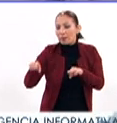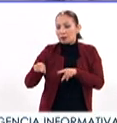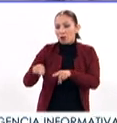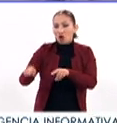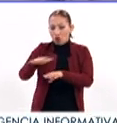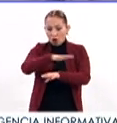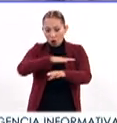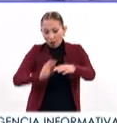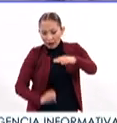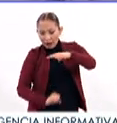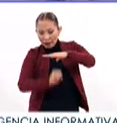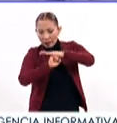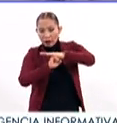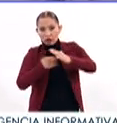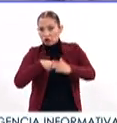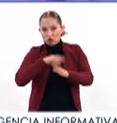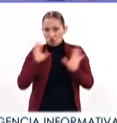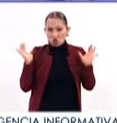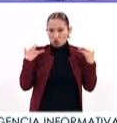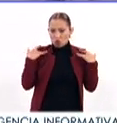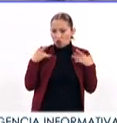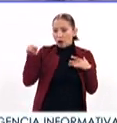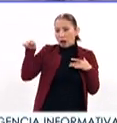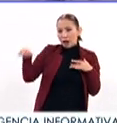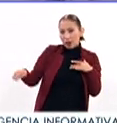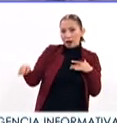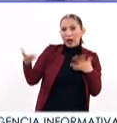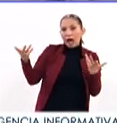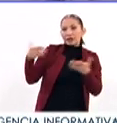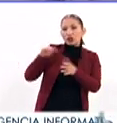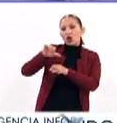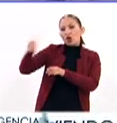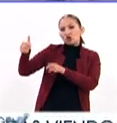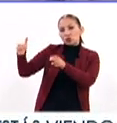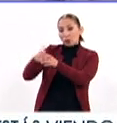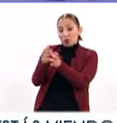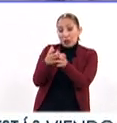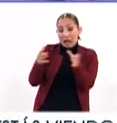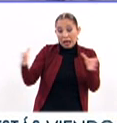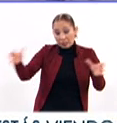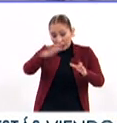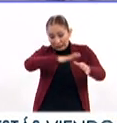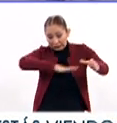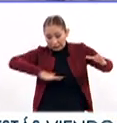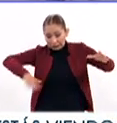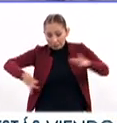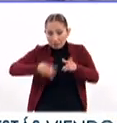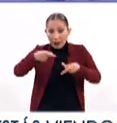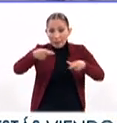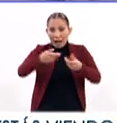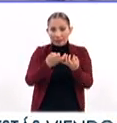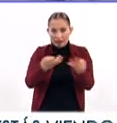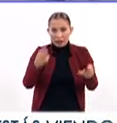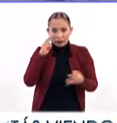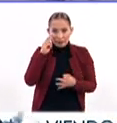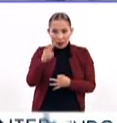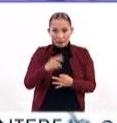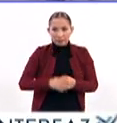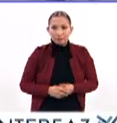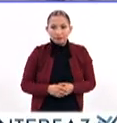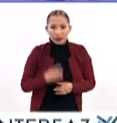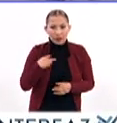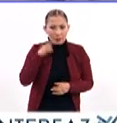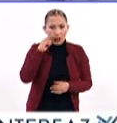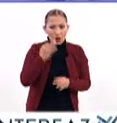la cimentación, que no hacemos nosotros. Es una cimentación muy grande también. Por ahí hay unas fotos en que se ve la Sí, por cimentación.